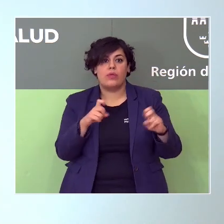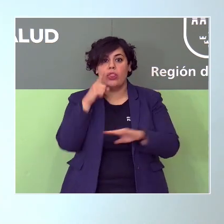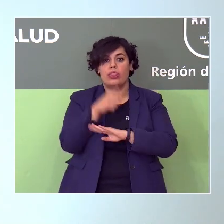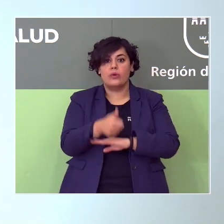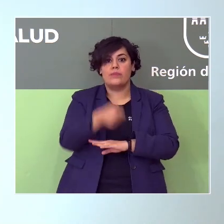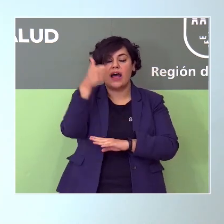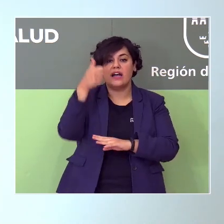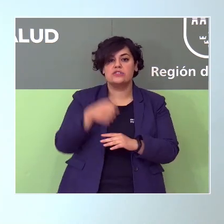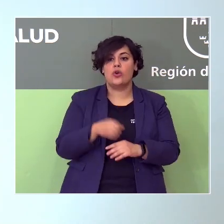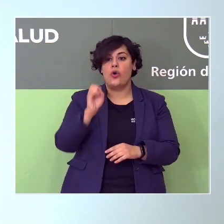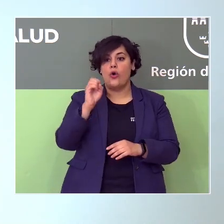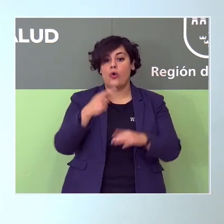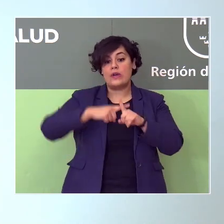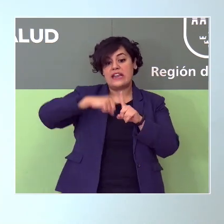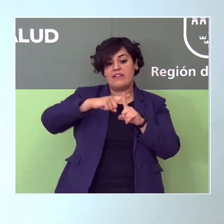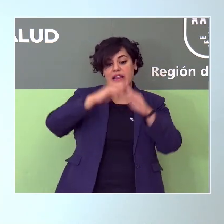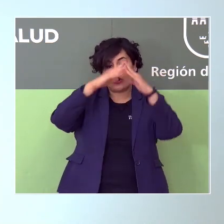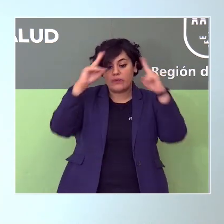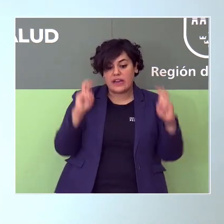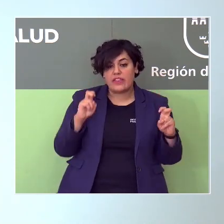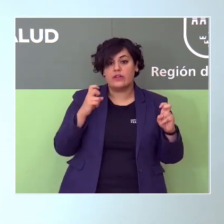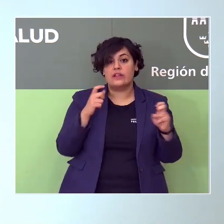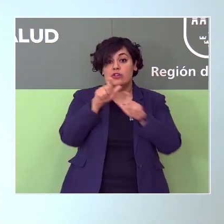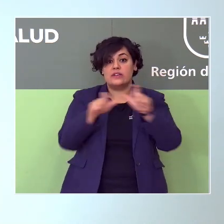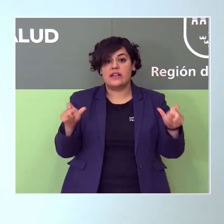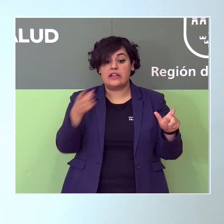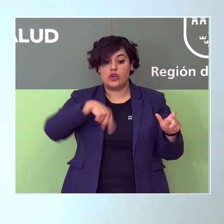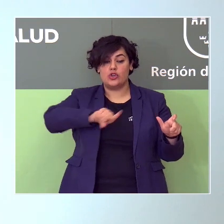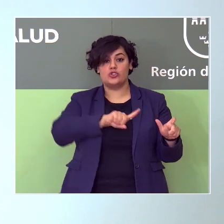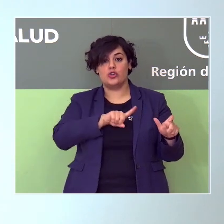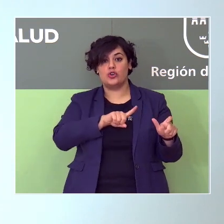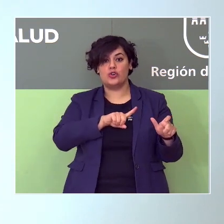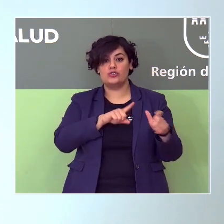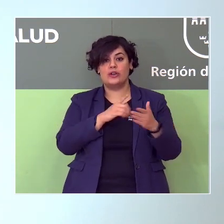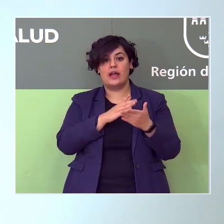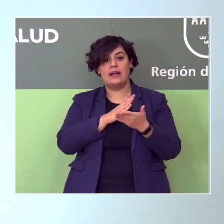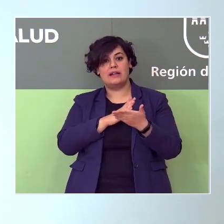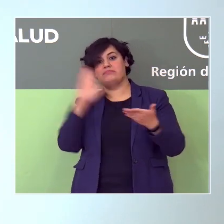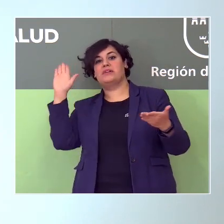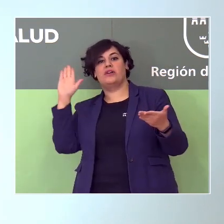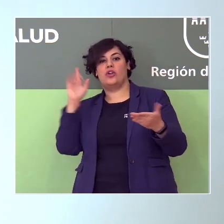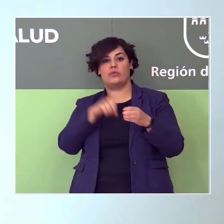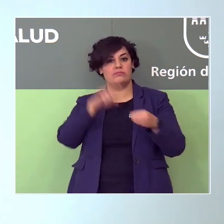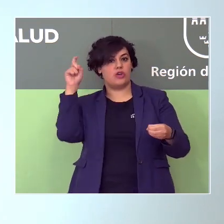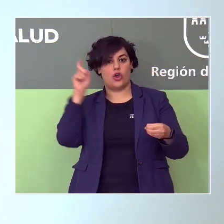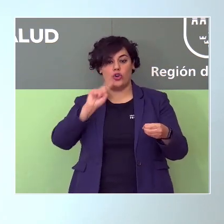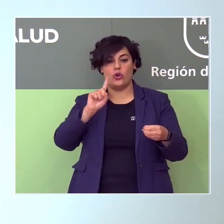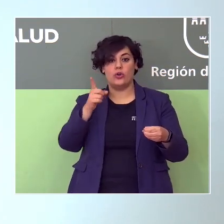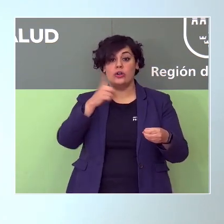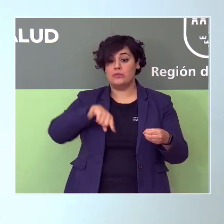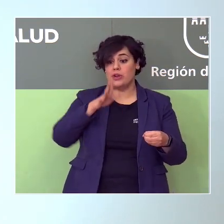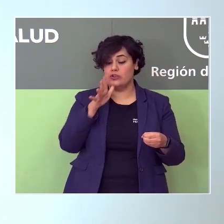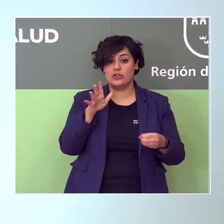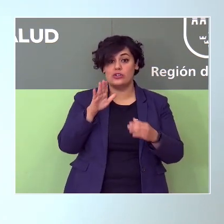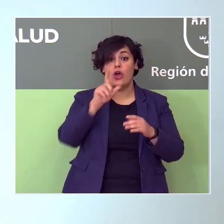una disminución del nivel de aislamiento y confinamiento de los habitantes, nosotros no podemos estar al margen de esa decisión porque al final estamos a 20 y tantos